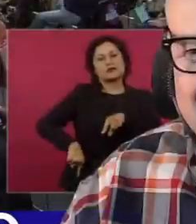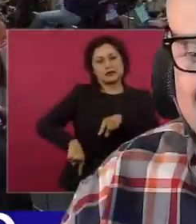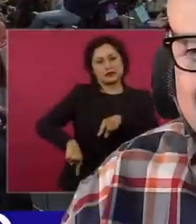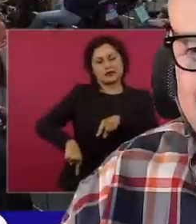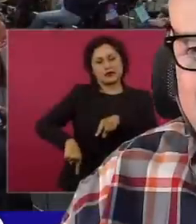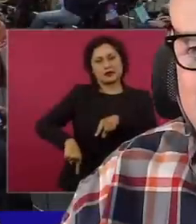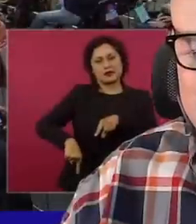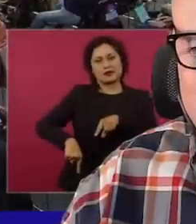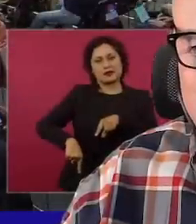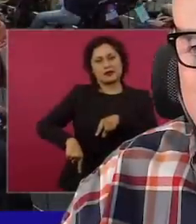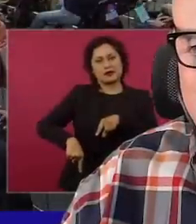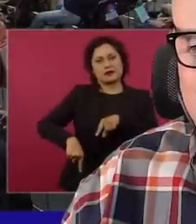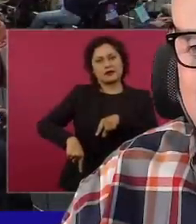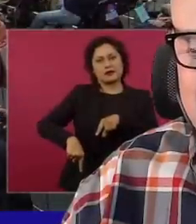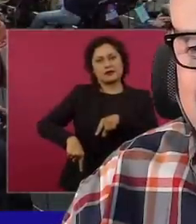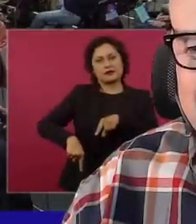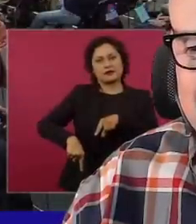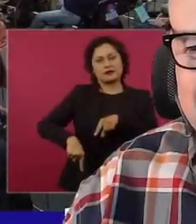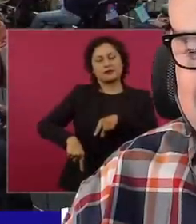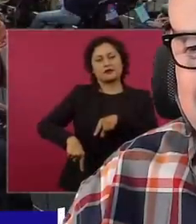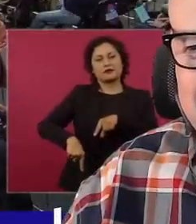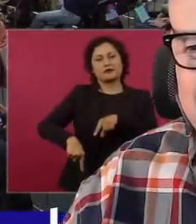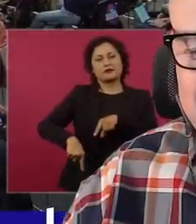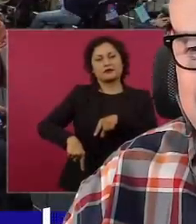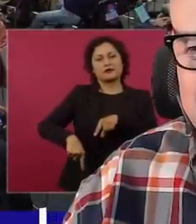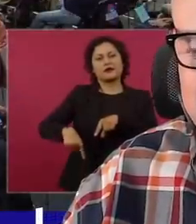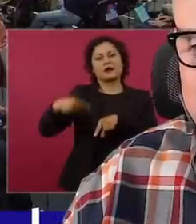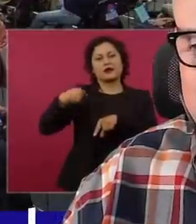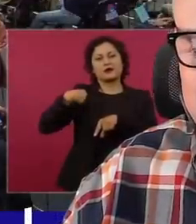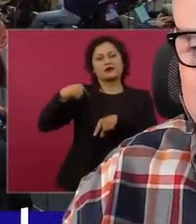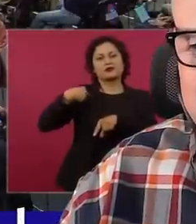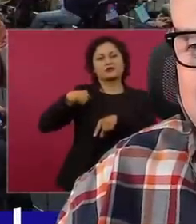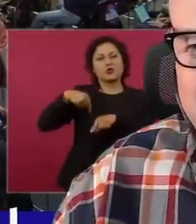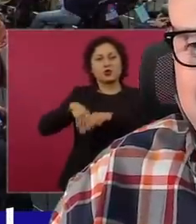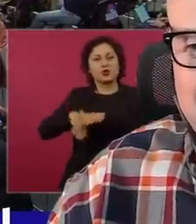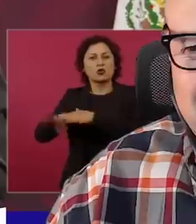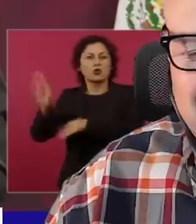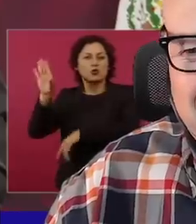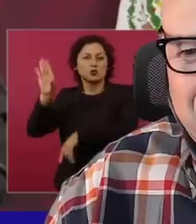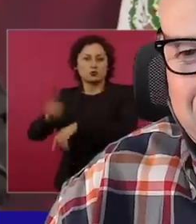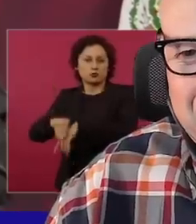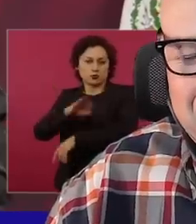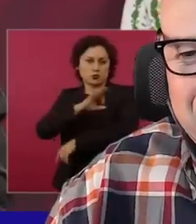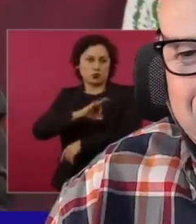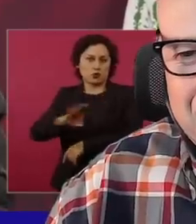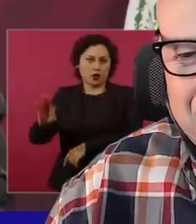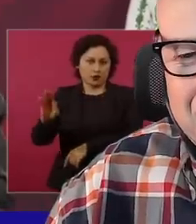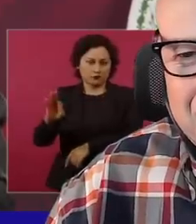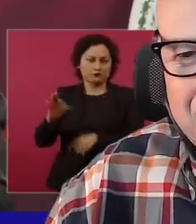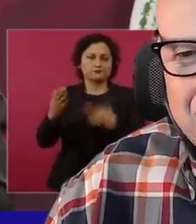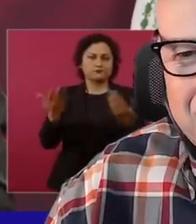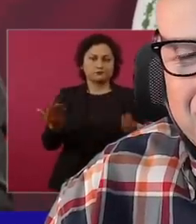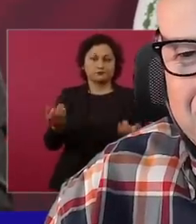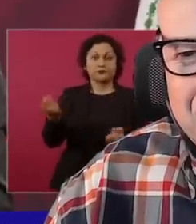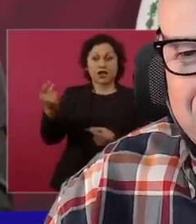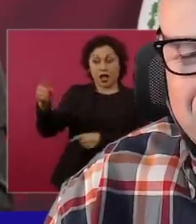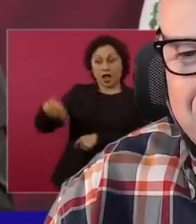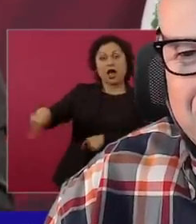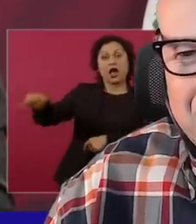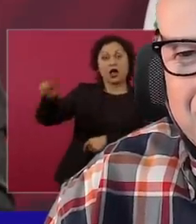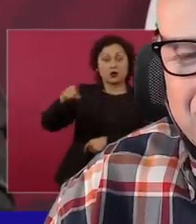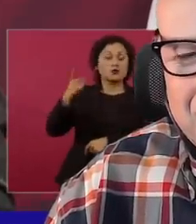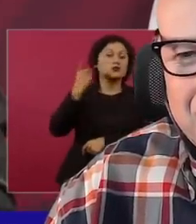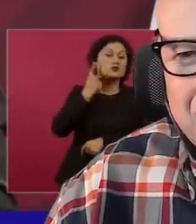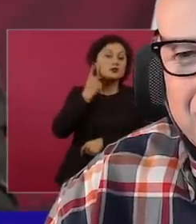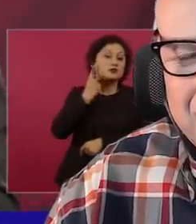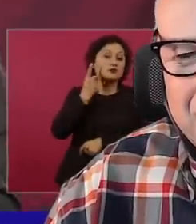que me consideraran no grato. Hubieron quienes votaron en